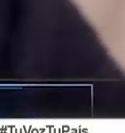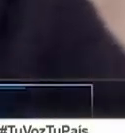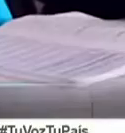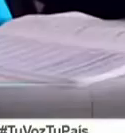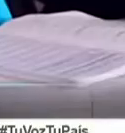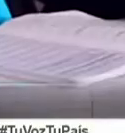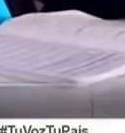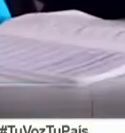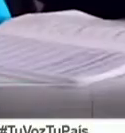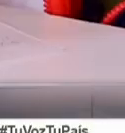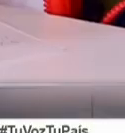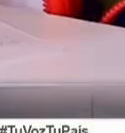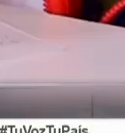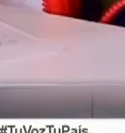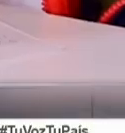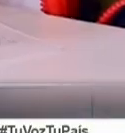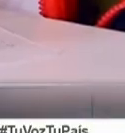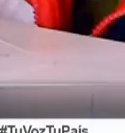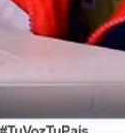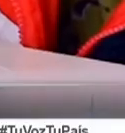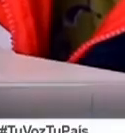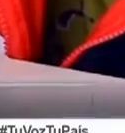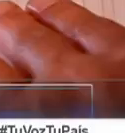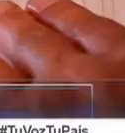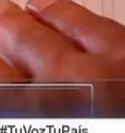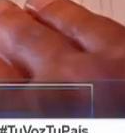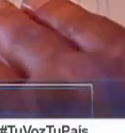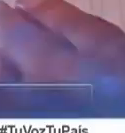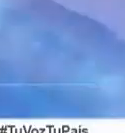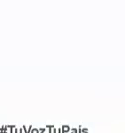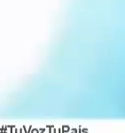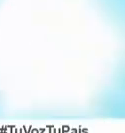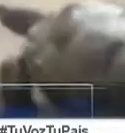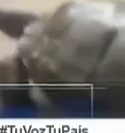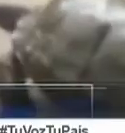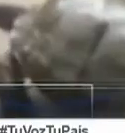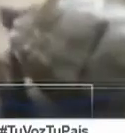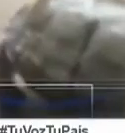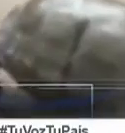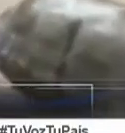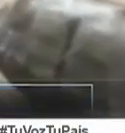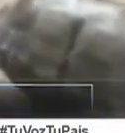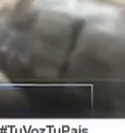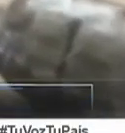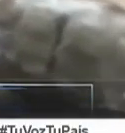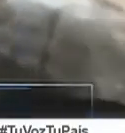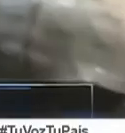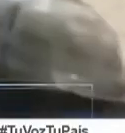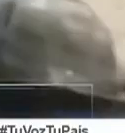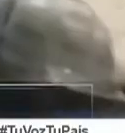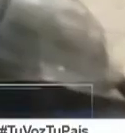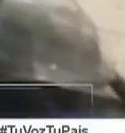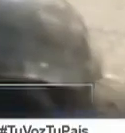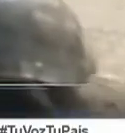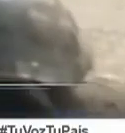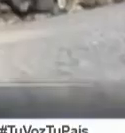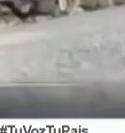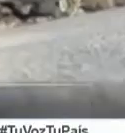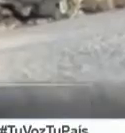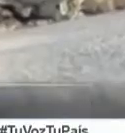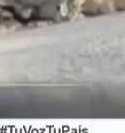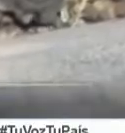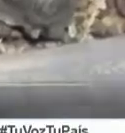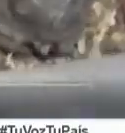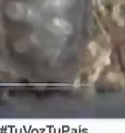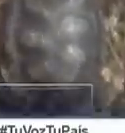Campaña de alfabetización Todos ABC se presenta hoy en Riobamba. Una tortuga extinta hace 150 años